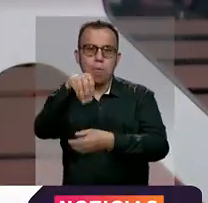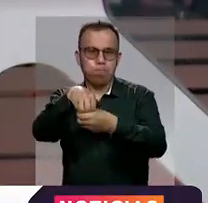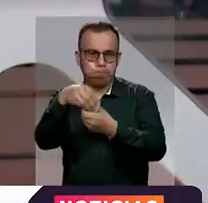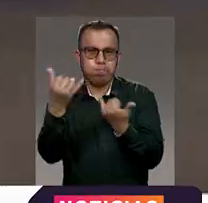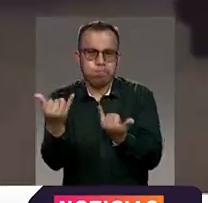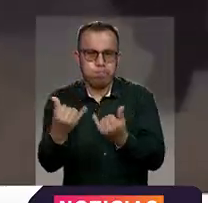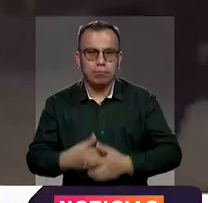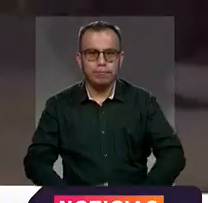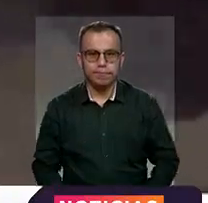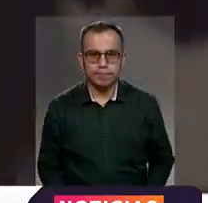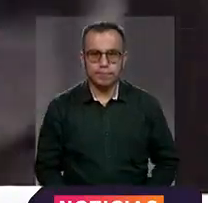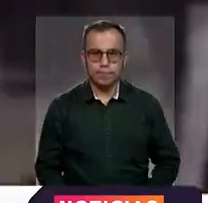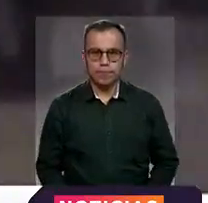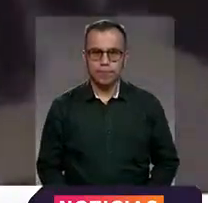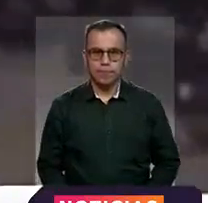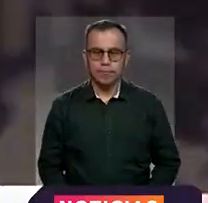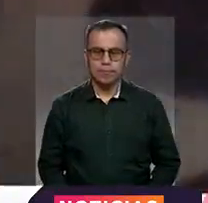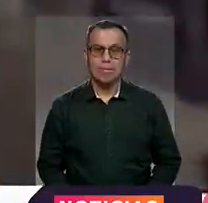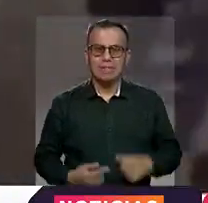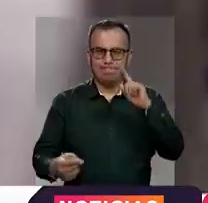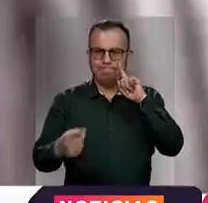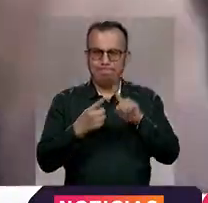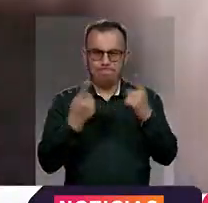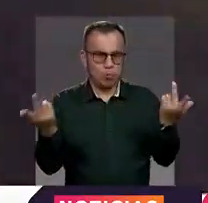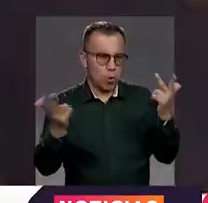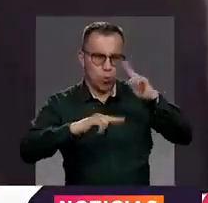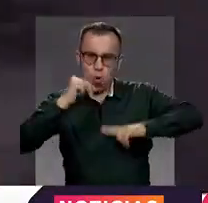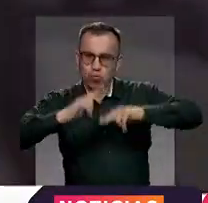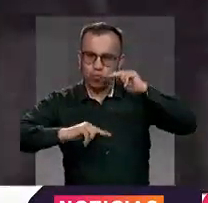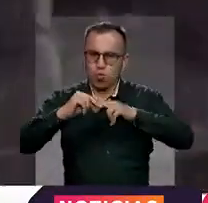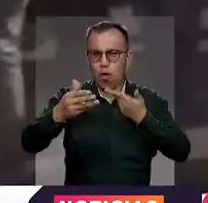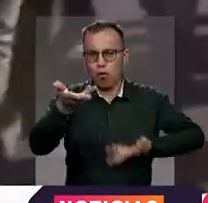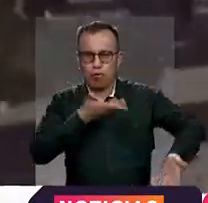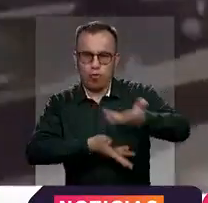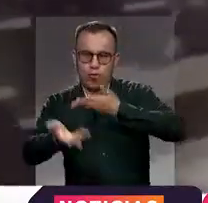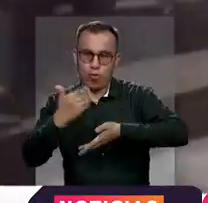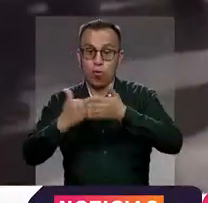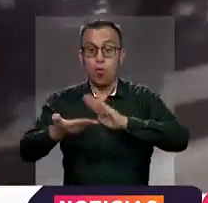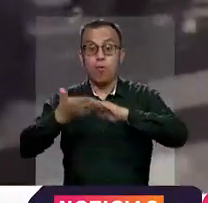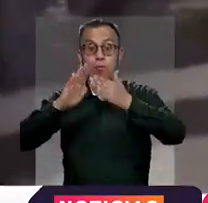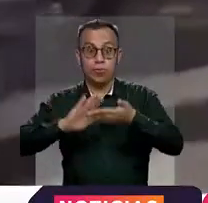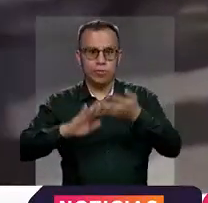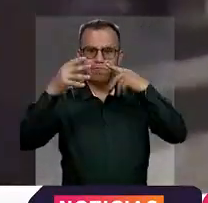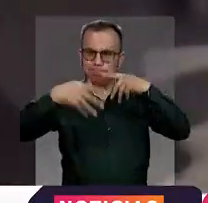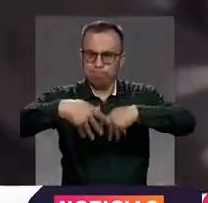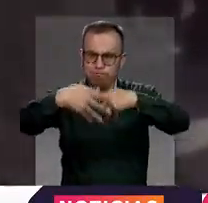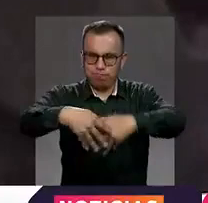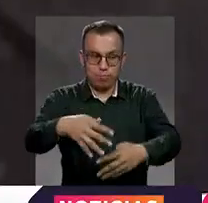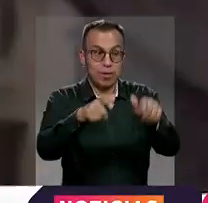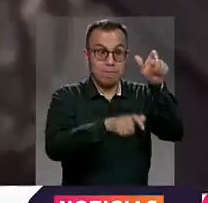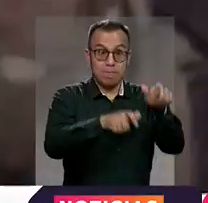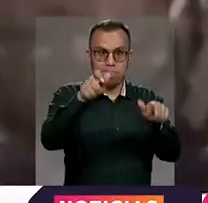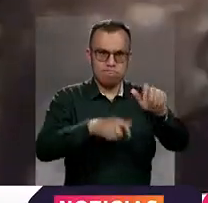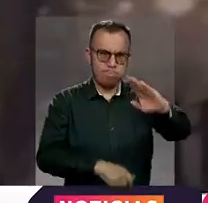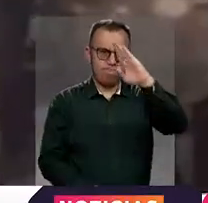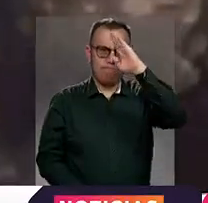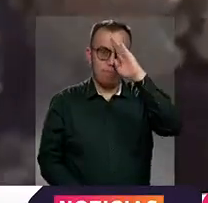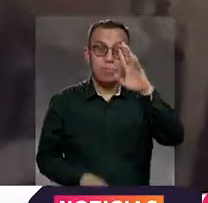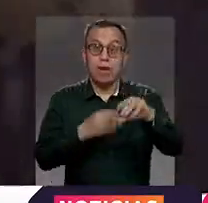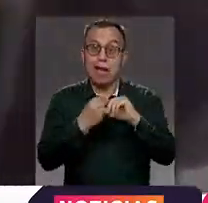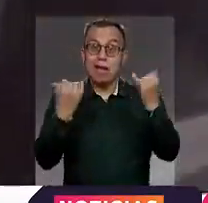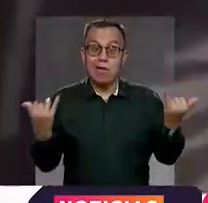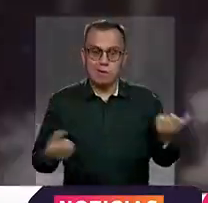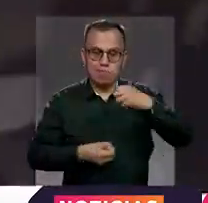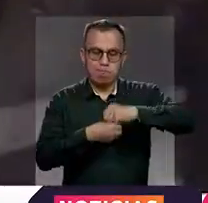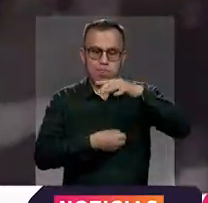unificado. Con el ánimo de reconstruir la confianza entre la comunidad, los manifestantes y la fuerza pública, el distrito